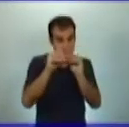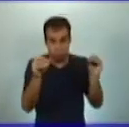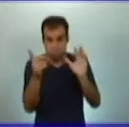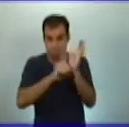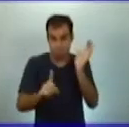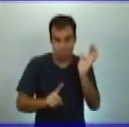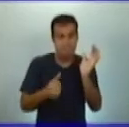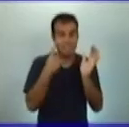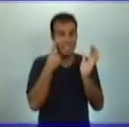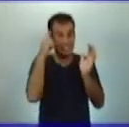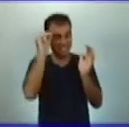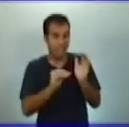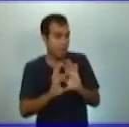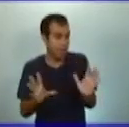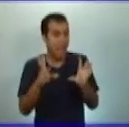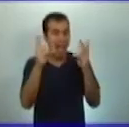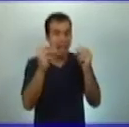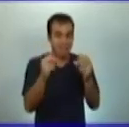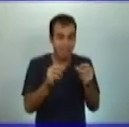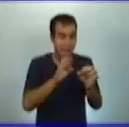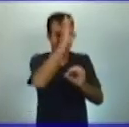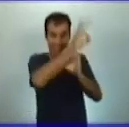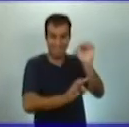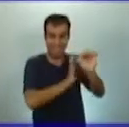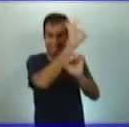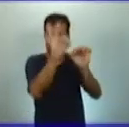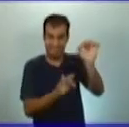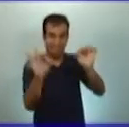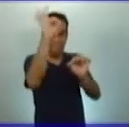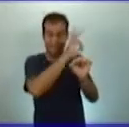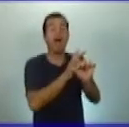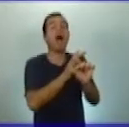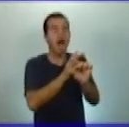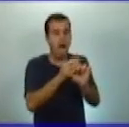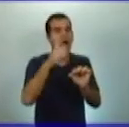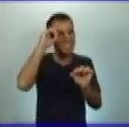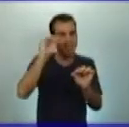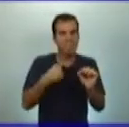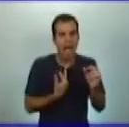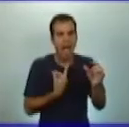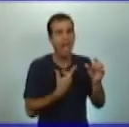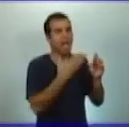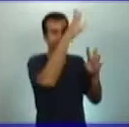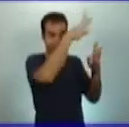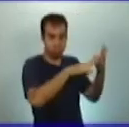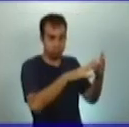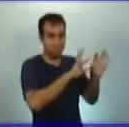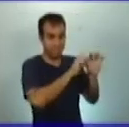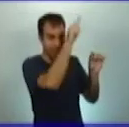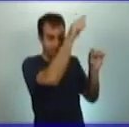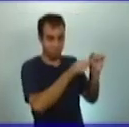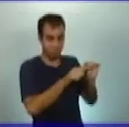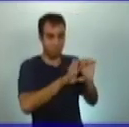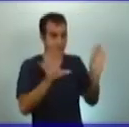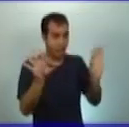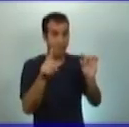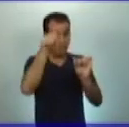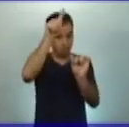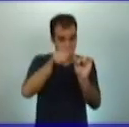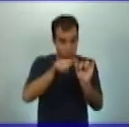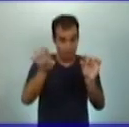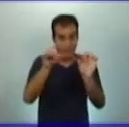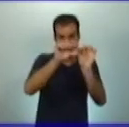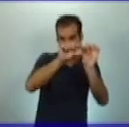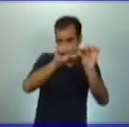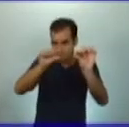conociendo la cantidad de electrones del último nivel, ya podemos saber la posición en el grupo. Y conociendo la cantidad de niveles